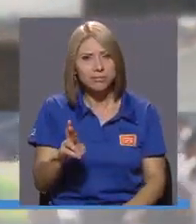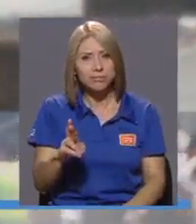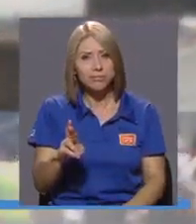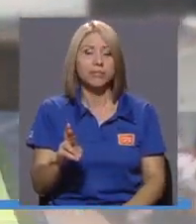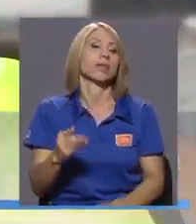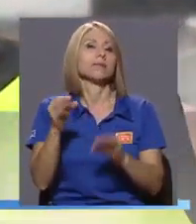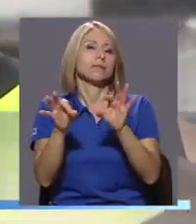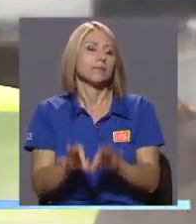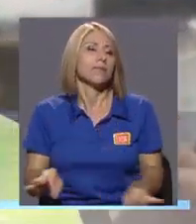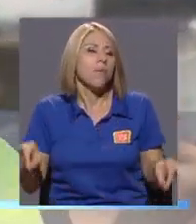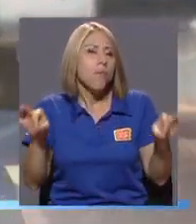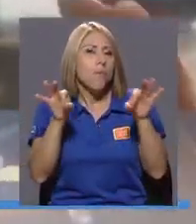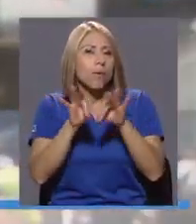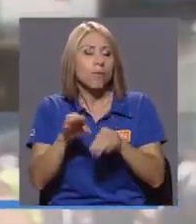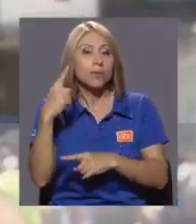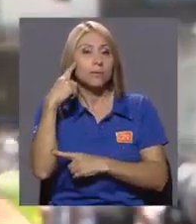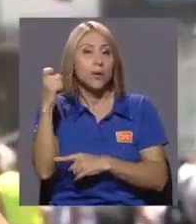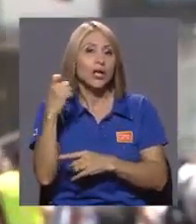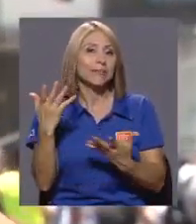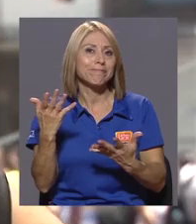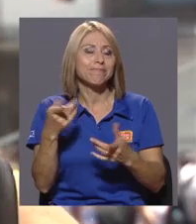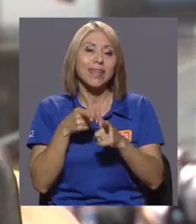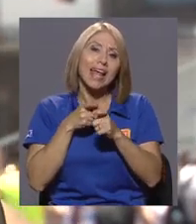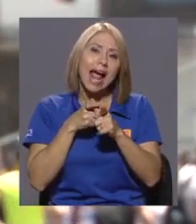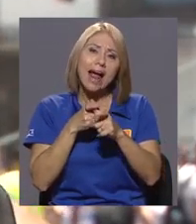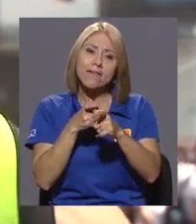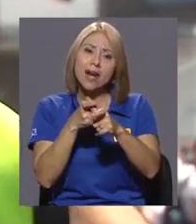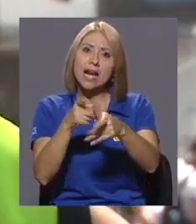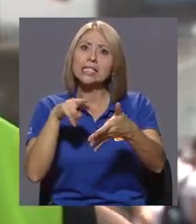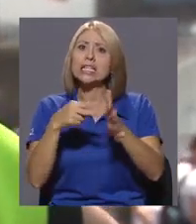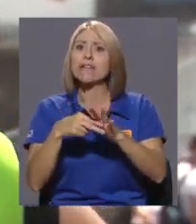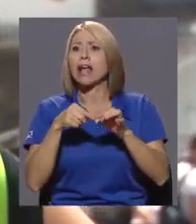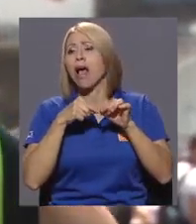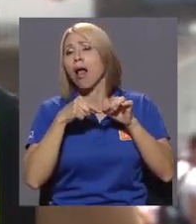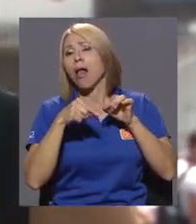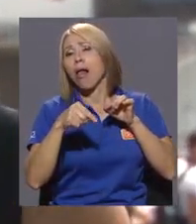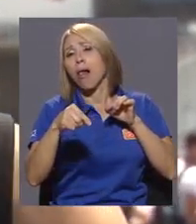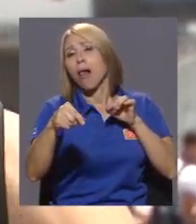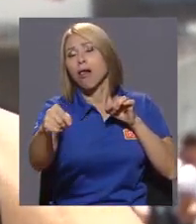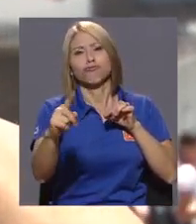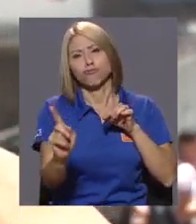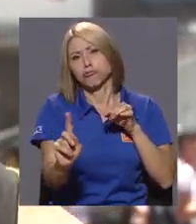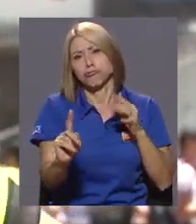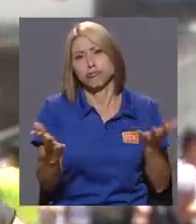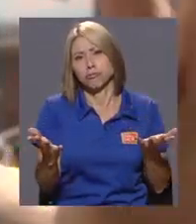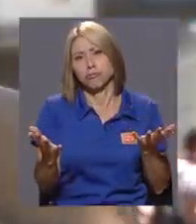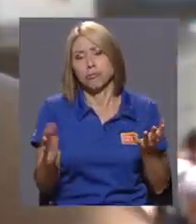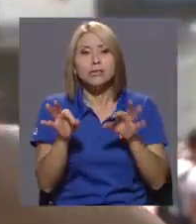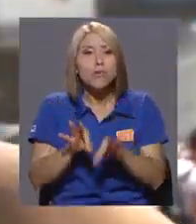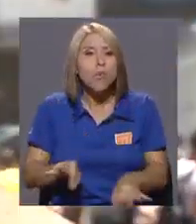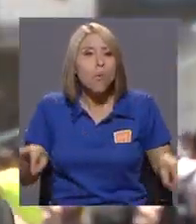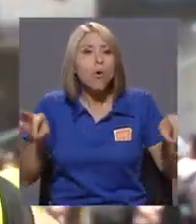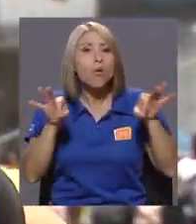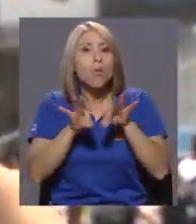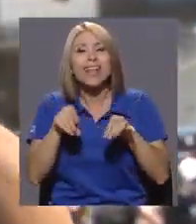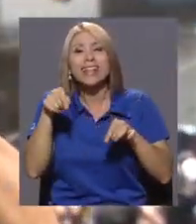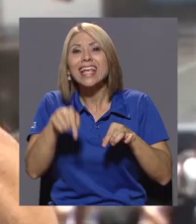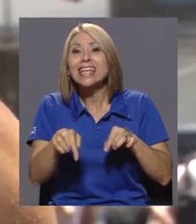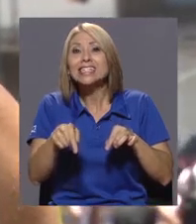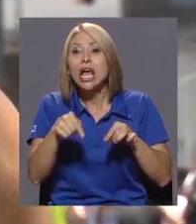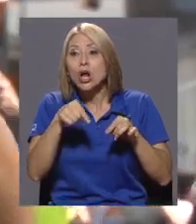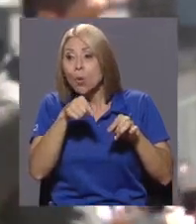muy importante también porque las carreras no necesariamente tienen que ser tan largas. Es muy importante que es una vuelta, una